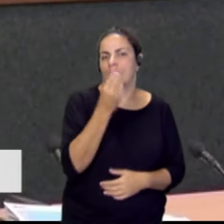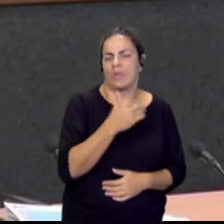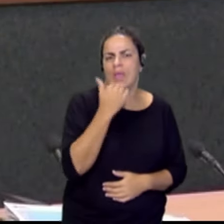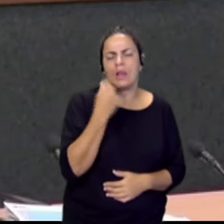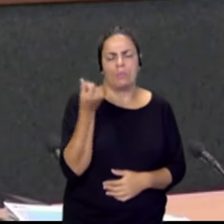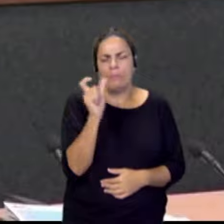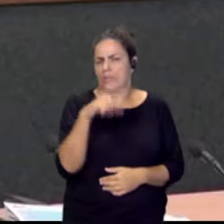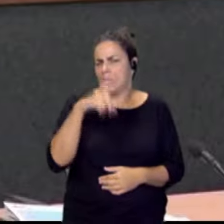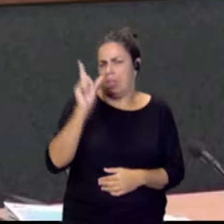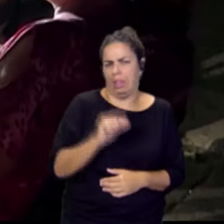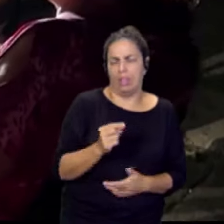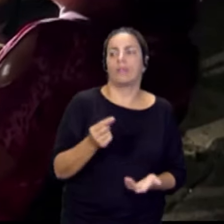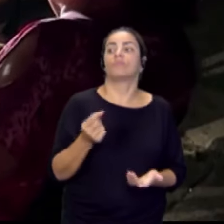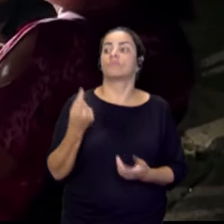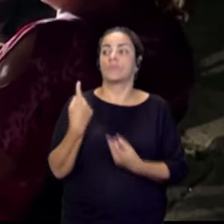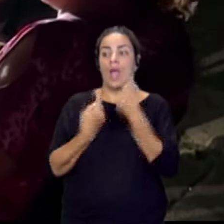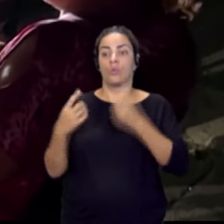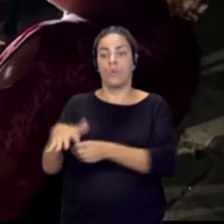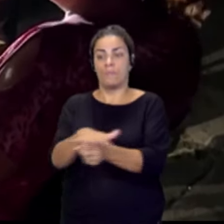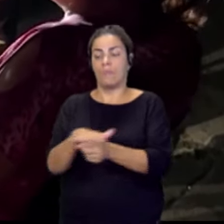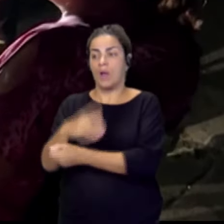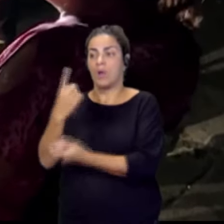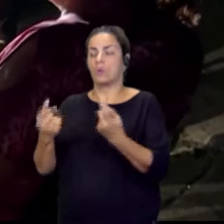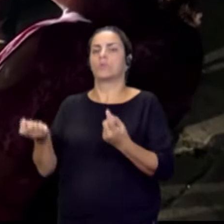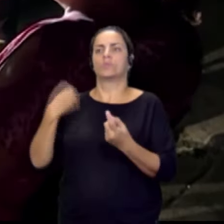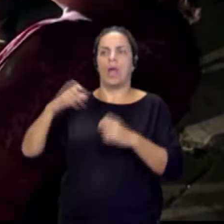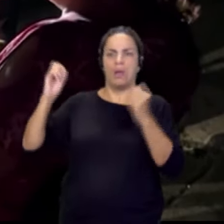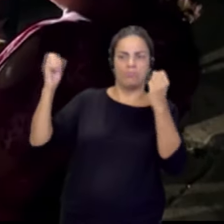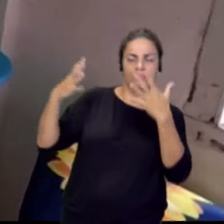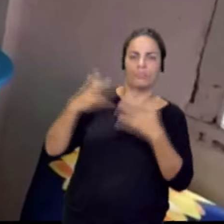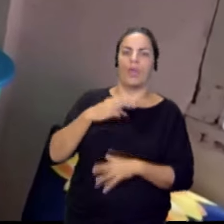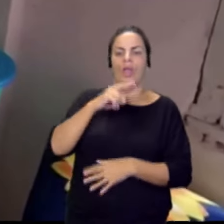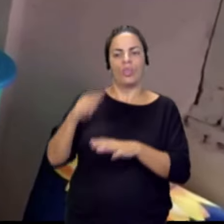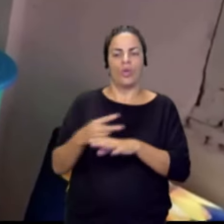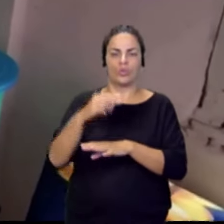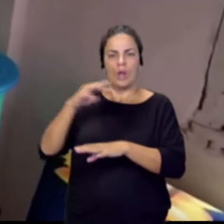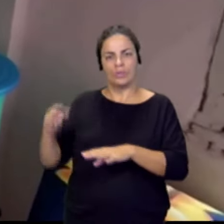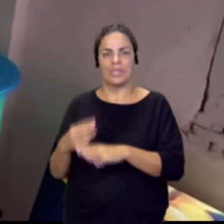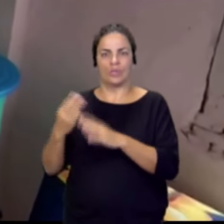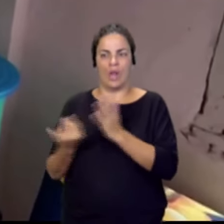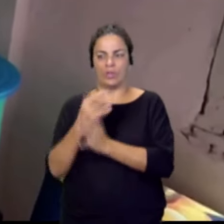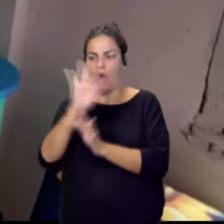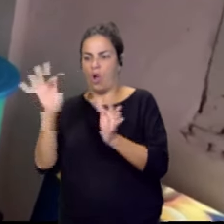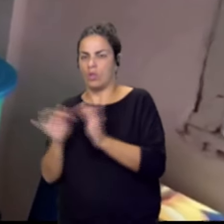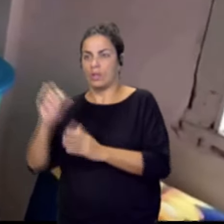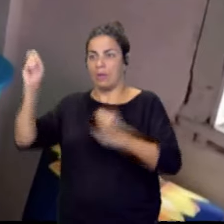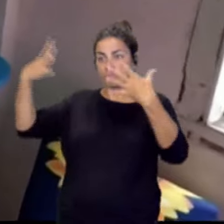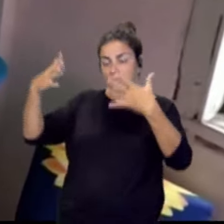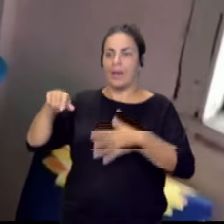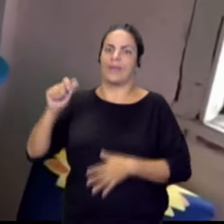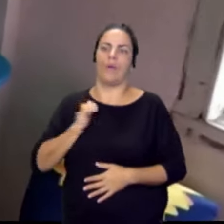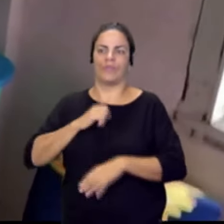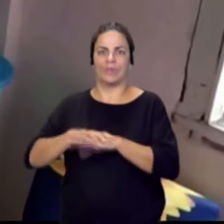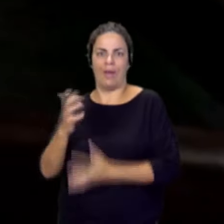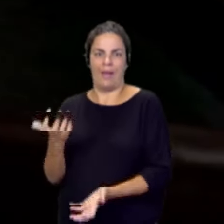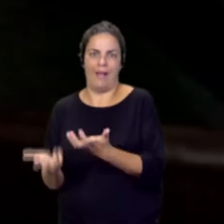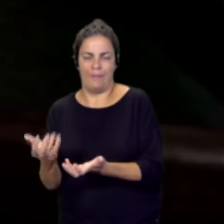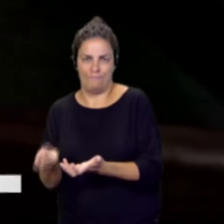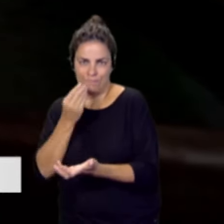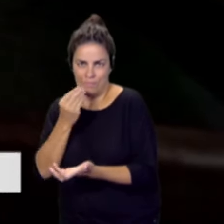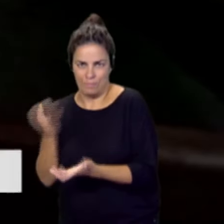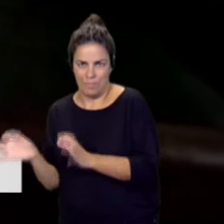módicos. En algunos barrios se restablece la luz entre 2 y 3 horas al día, que aprovechan para hacer de comer. Caldosa, alguna